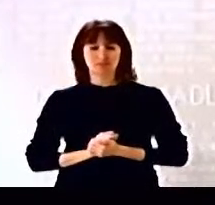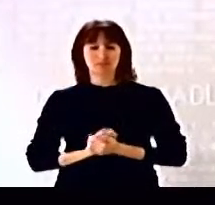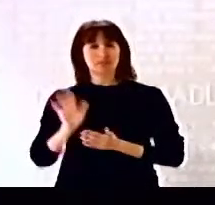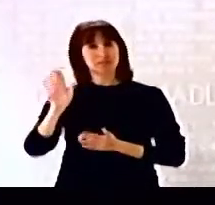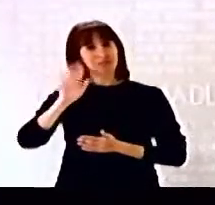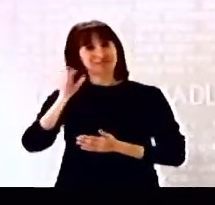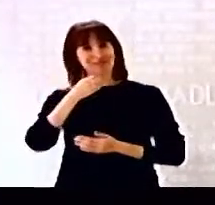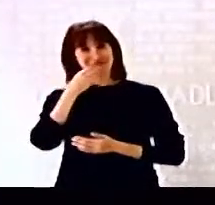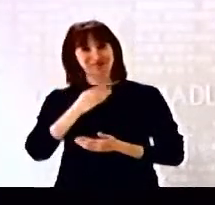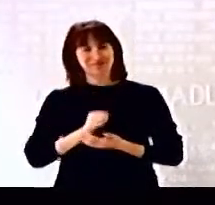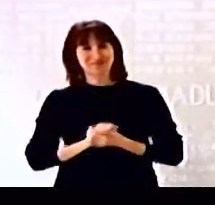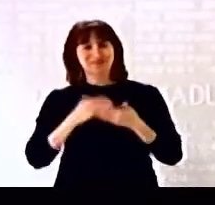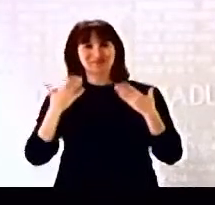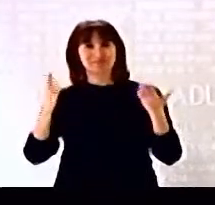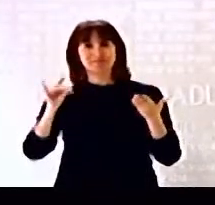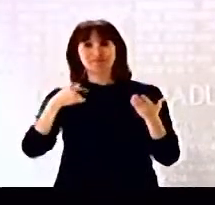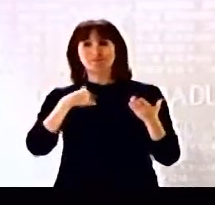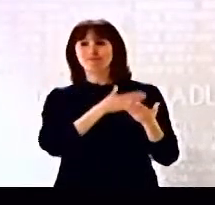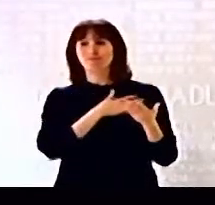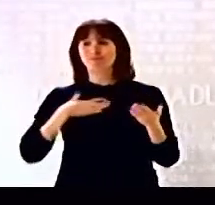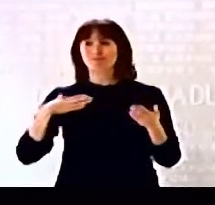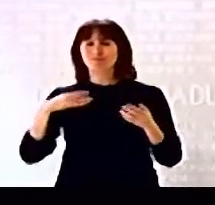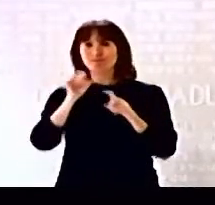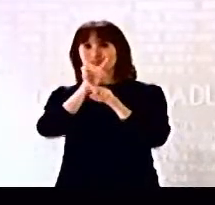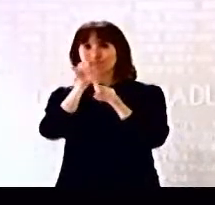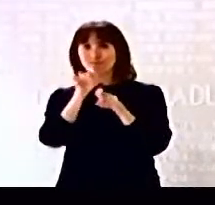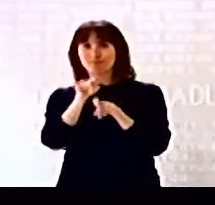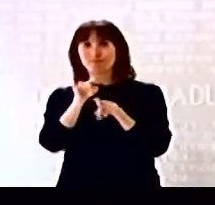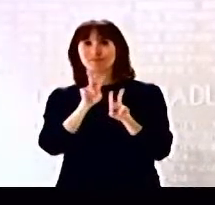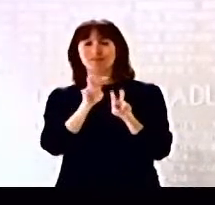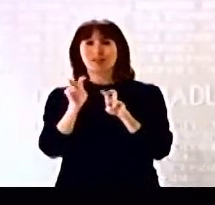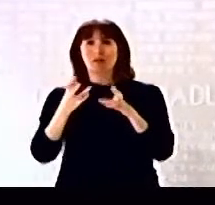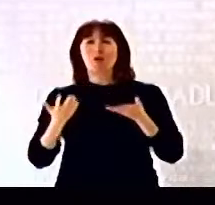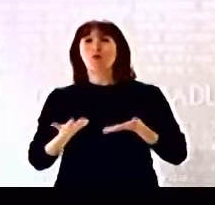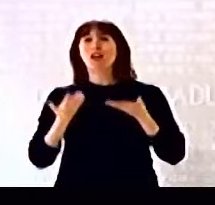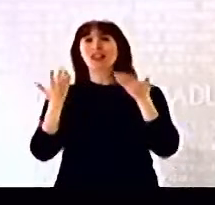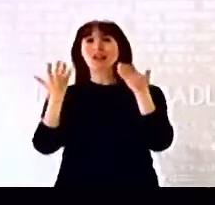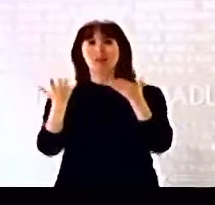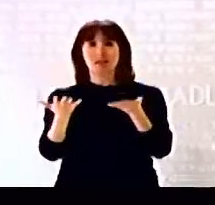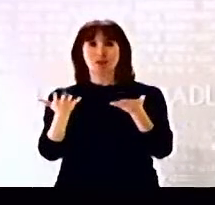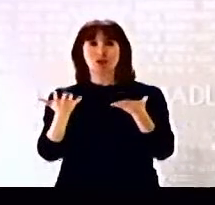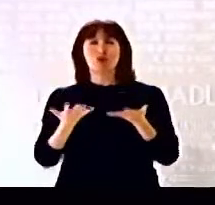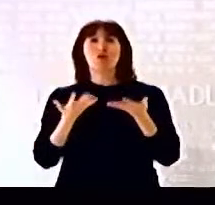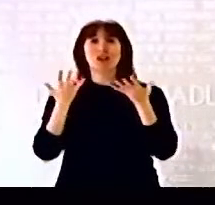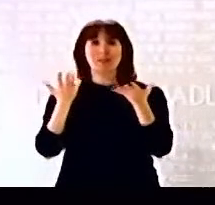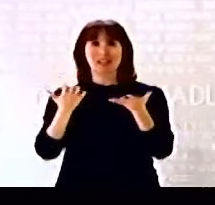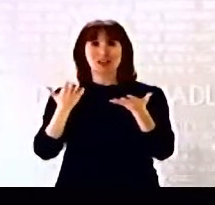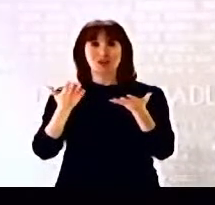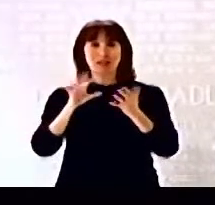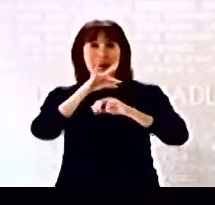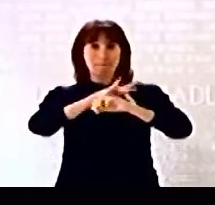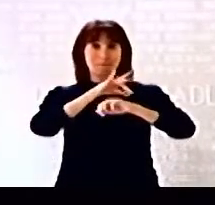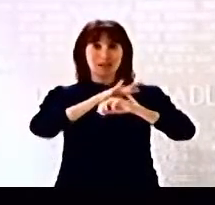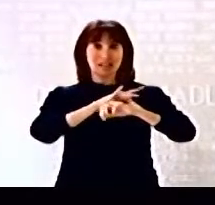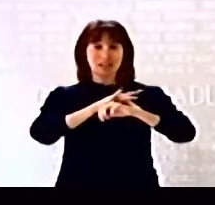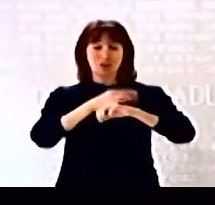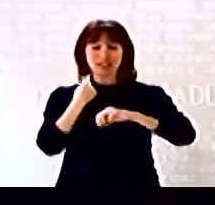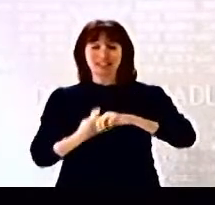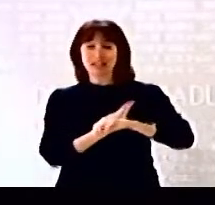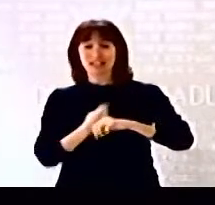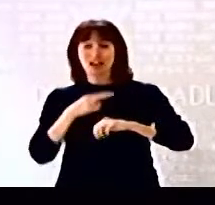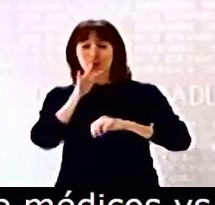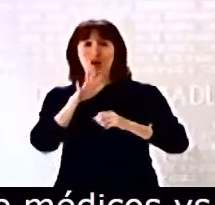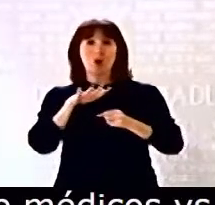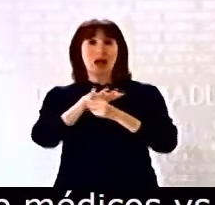Hola, buenas. Sí, yo quería preguntarle por el ofrecimiento de médicos y sanitarios que ahora están trabajando en el